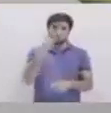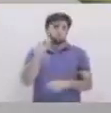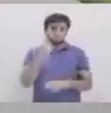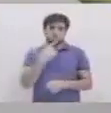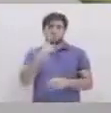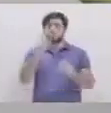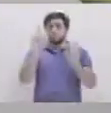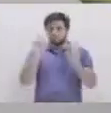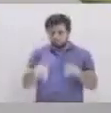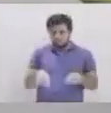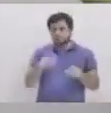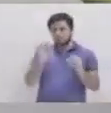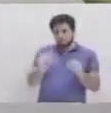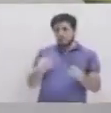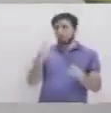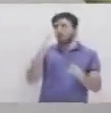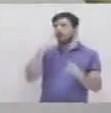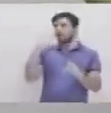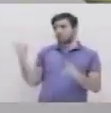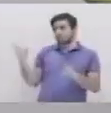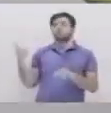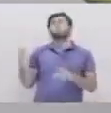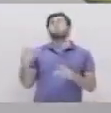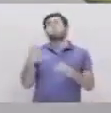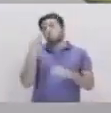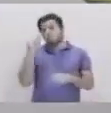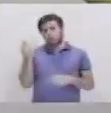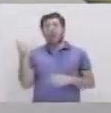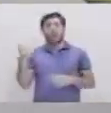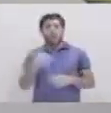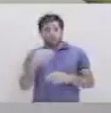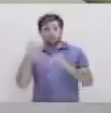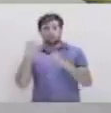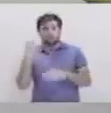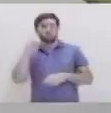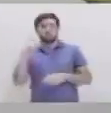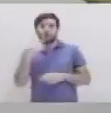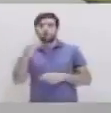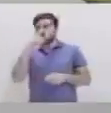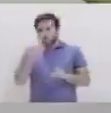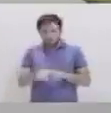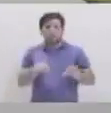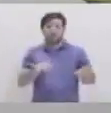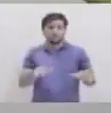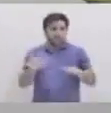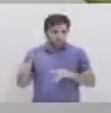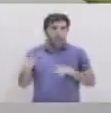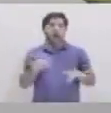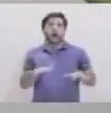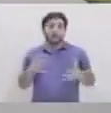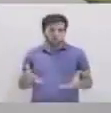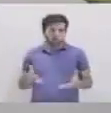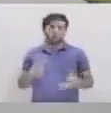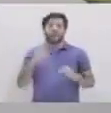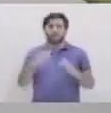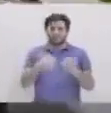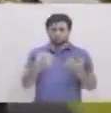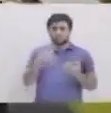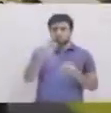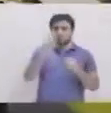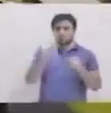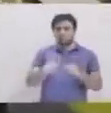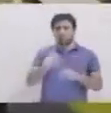hoy vamos a ejercitarnos en eso y tratar de ver la música cuando la